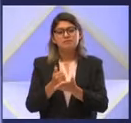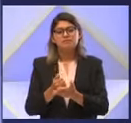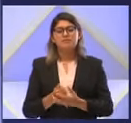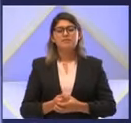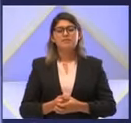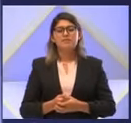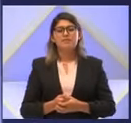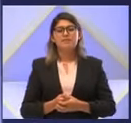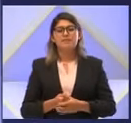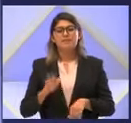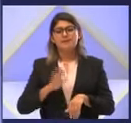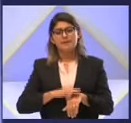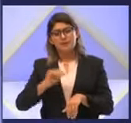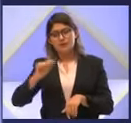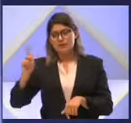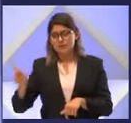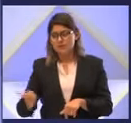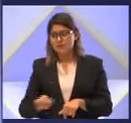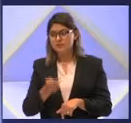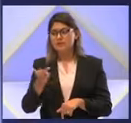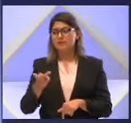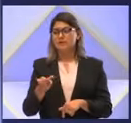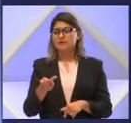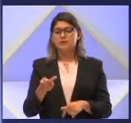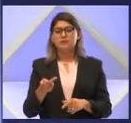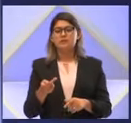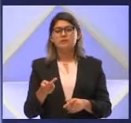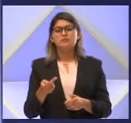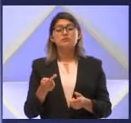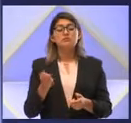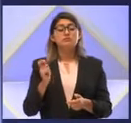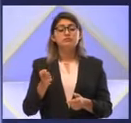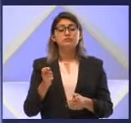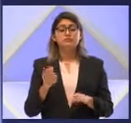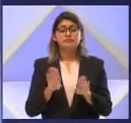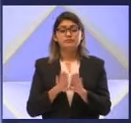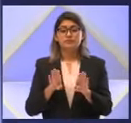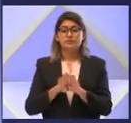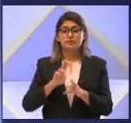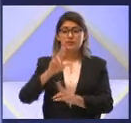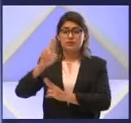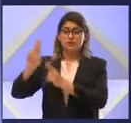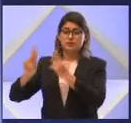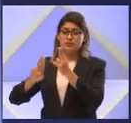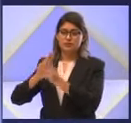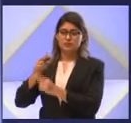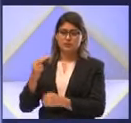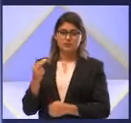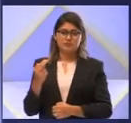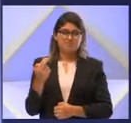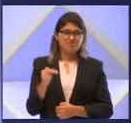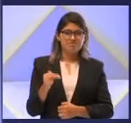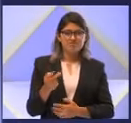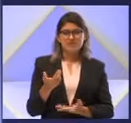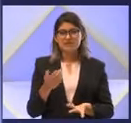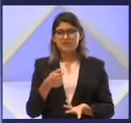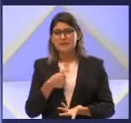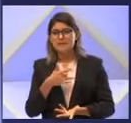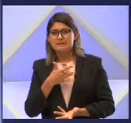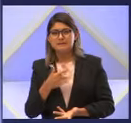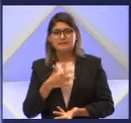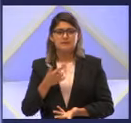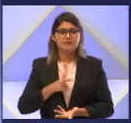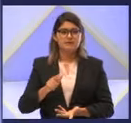otra cuestión abierta es la basura espacial también la verdad es que no me gusta mucho el nombre prefiero hablar de